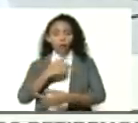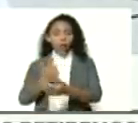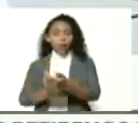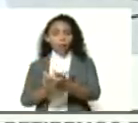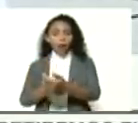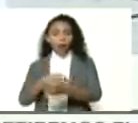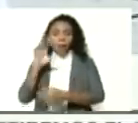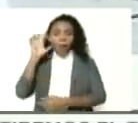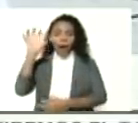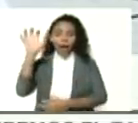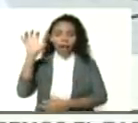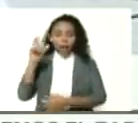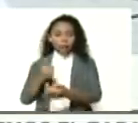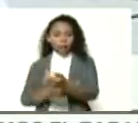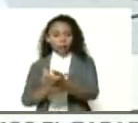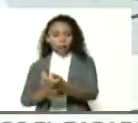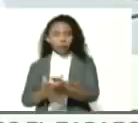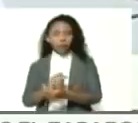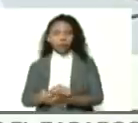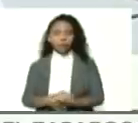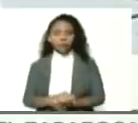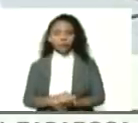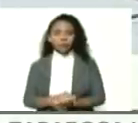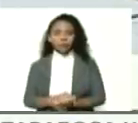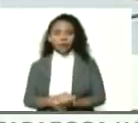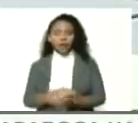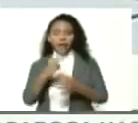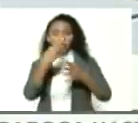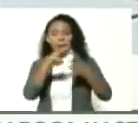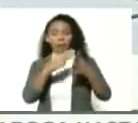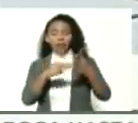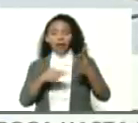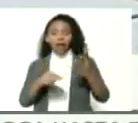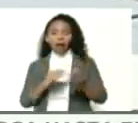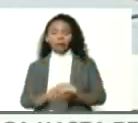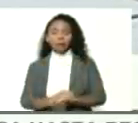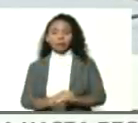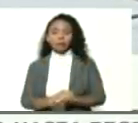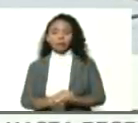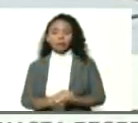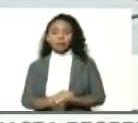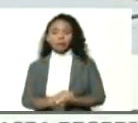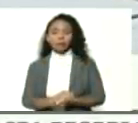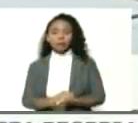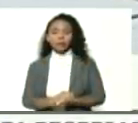país hermano de material